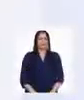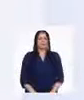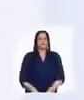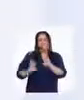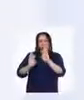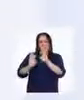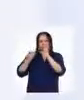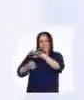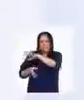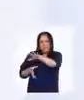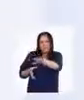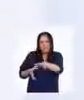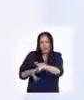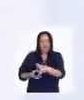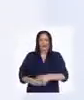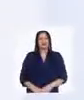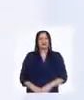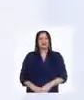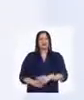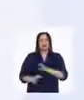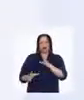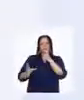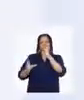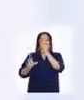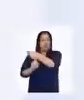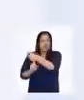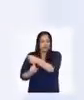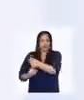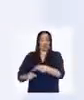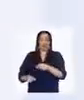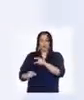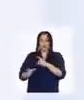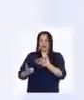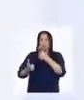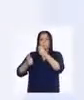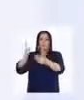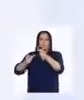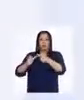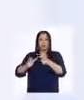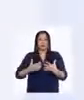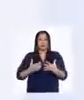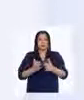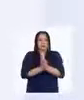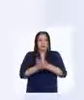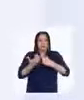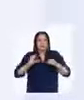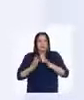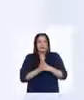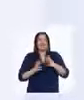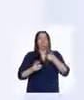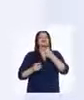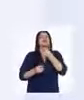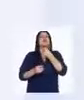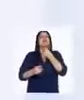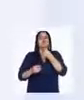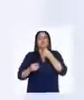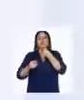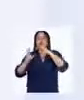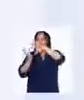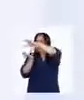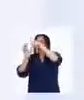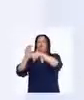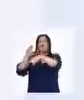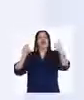Familia de los conquistadores. Las personas de esta familia son muy activas y les interesa el mundo exterior. Su